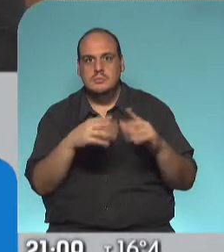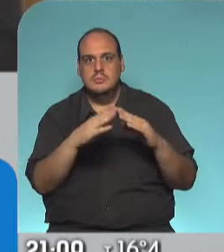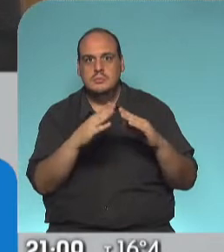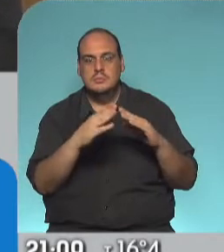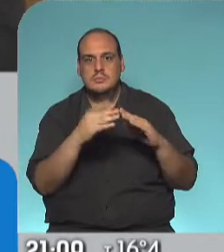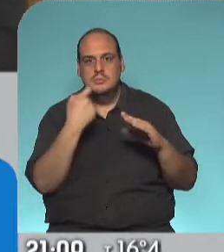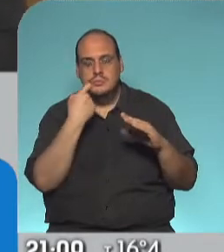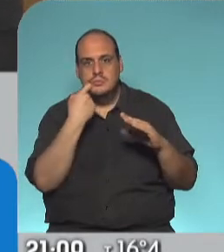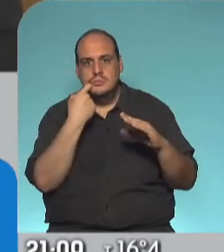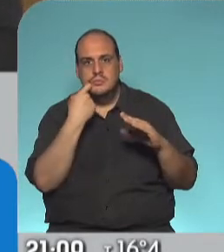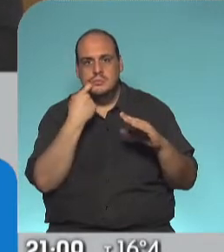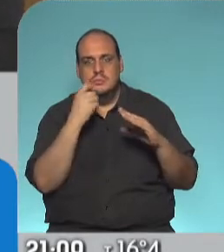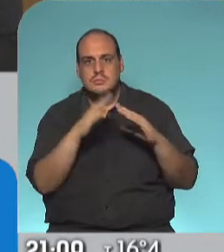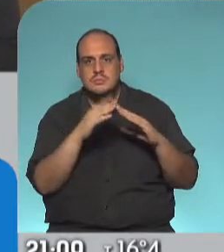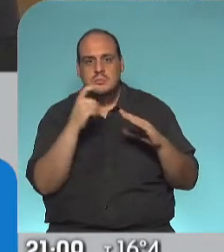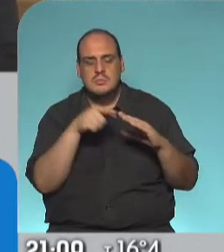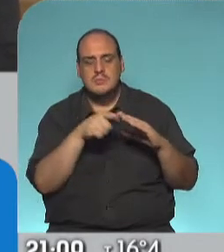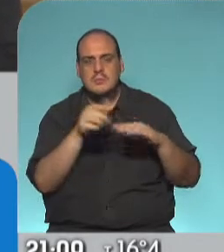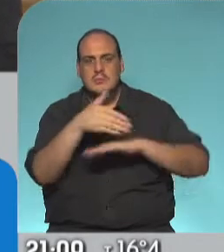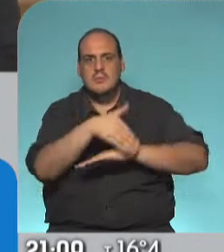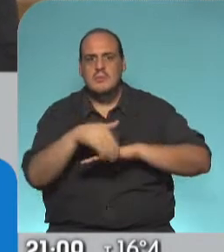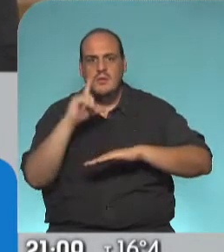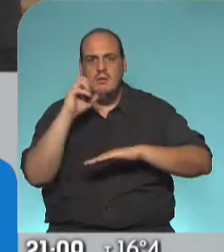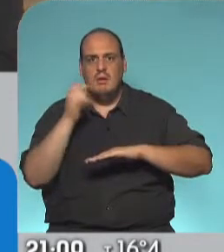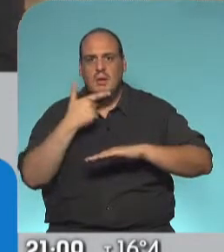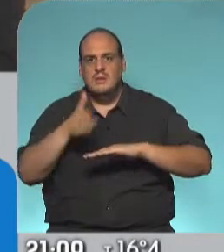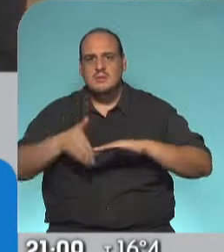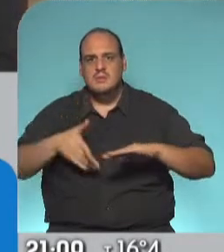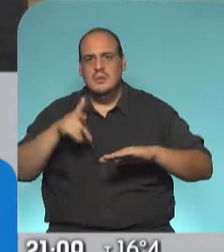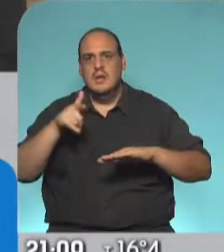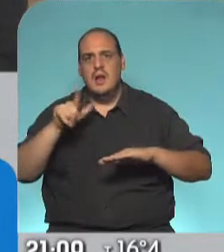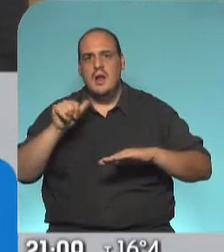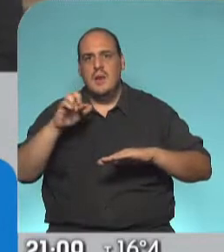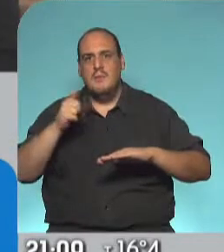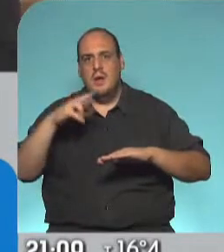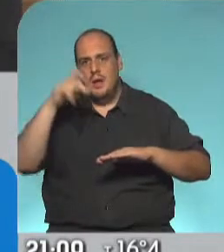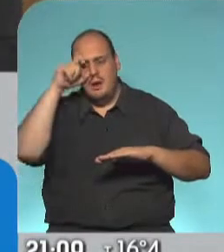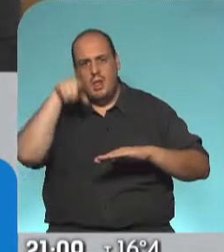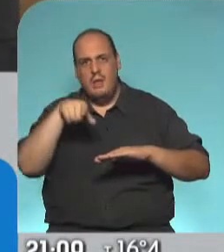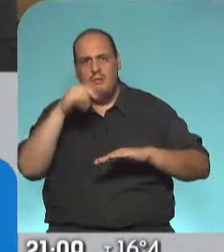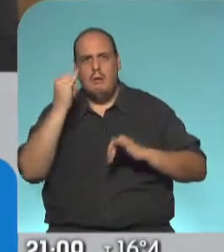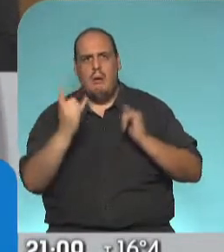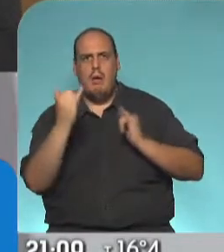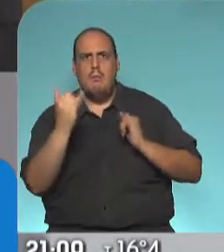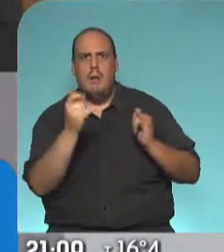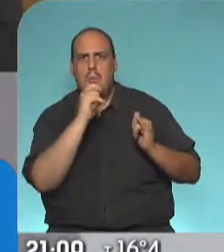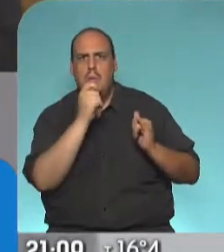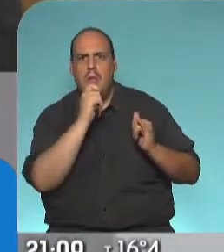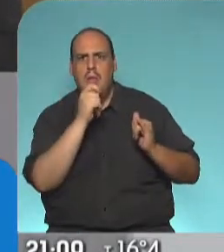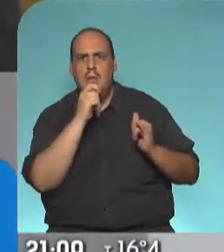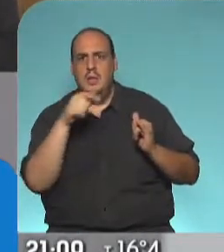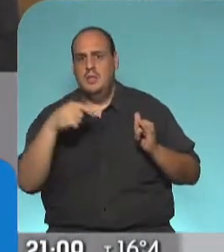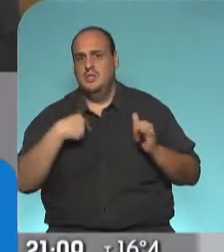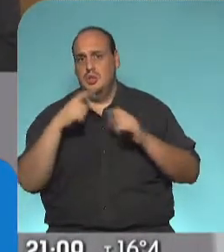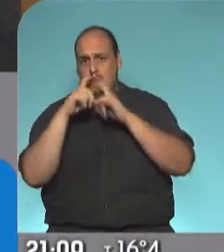Incas, con un montón de cámaras, familiares. Bueno, así como estaba, agarré un pañuelo porque ya ni